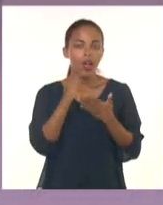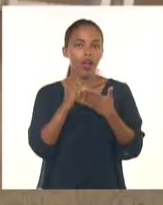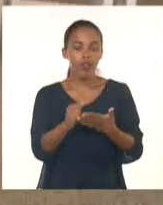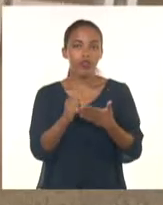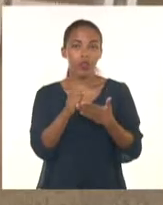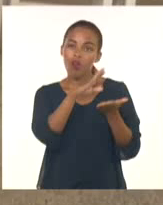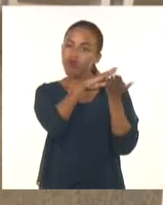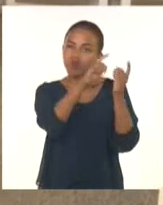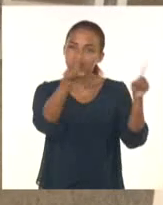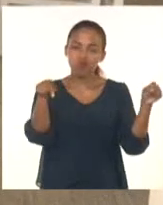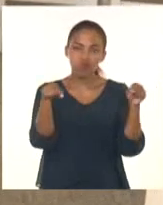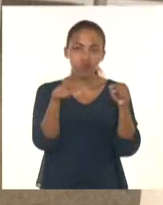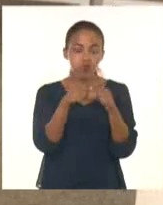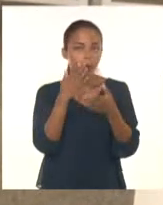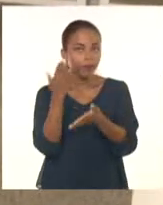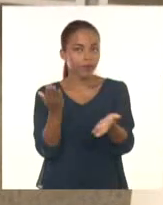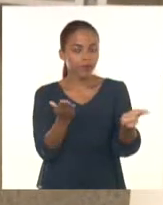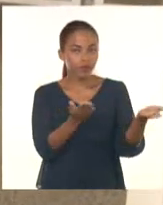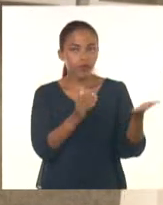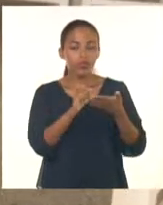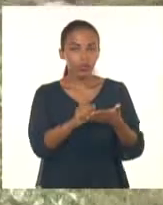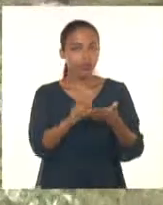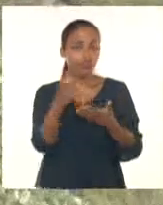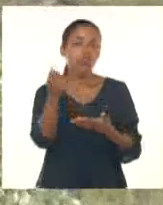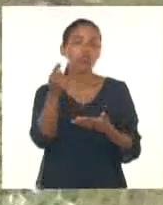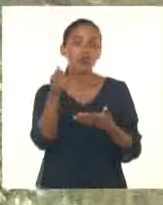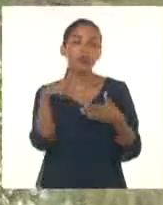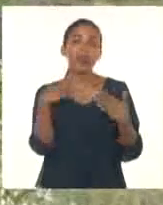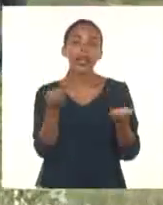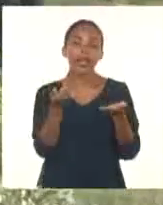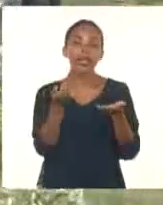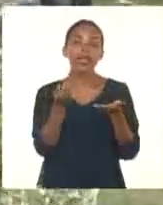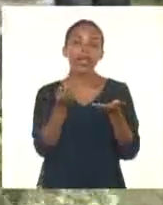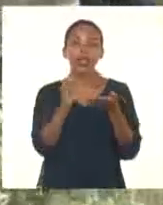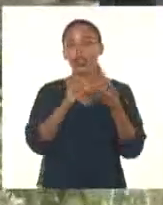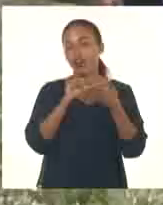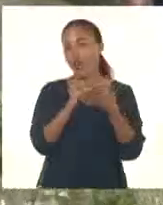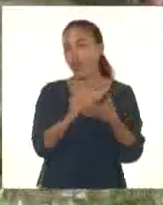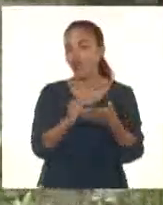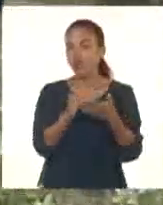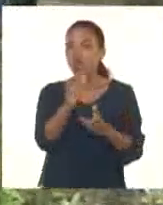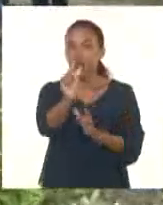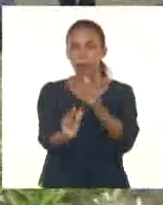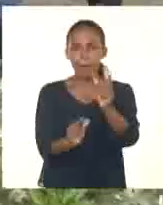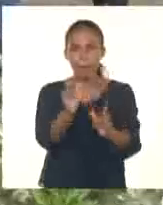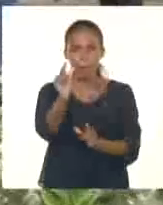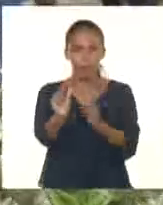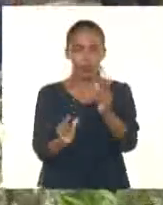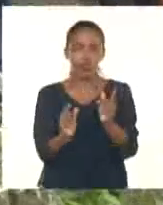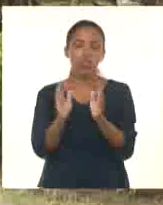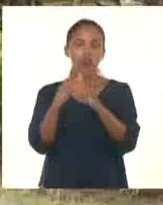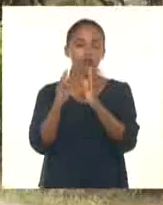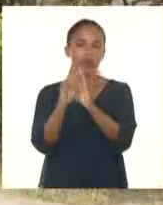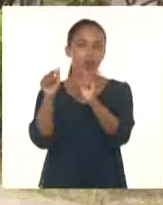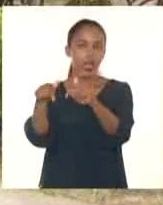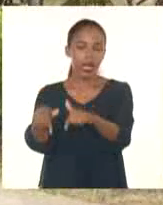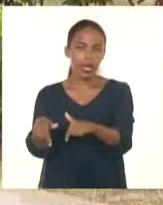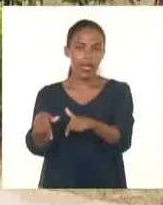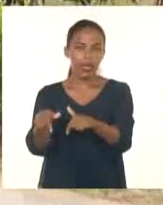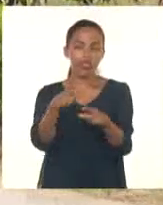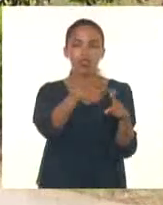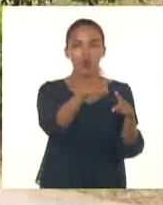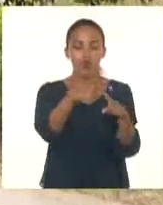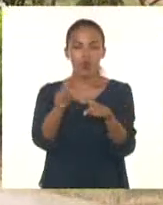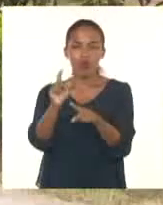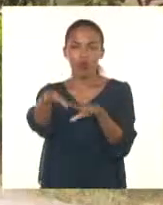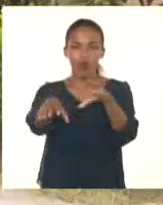de esta unidad para beneficio de los habitantes del Consejo Popular Base Aérea, del municipio Encrucijada y otros territorios